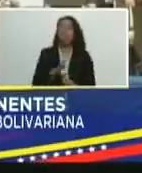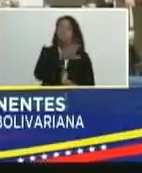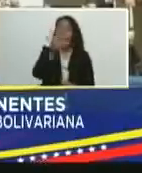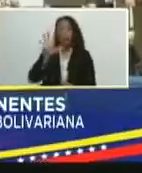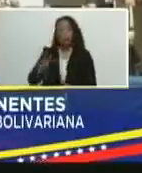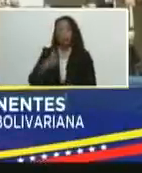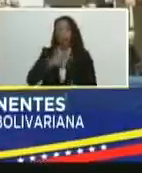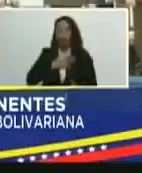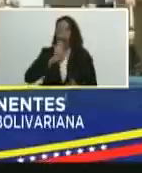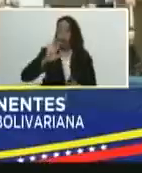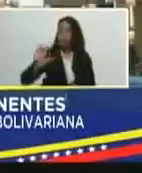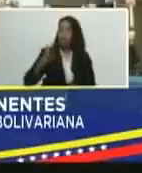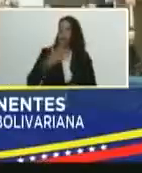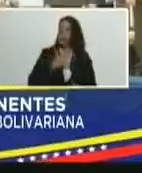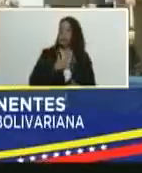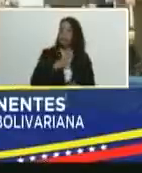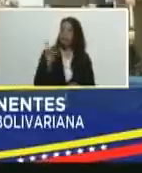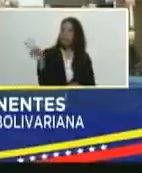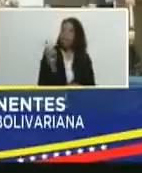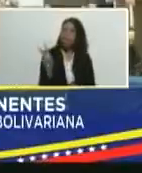hoy.